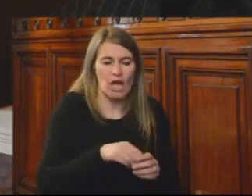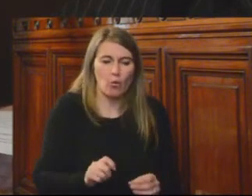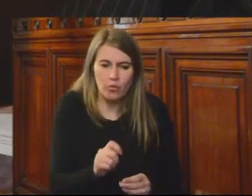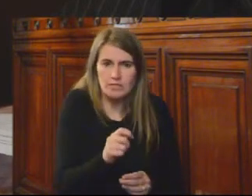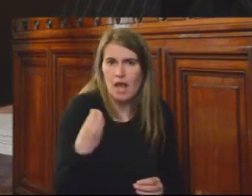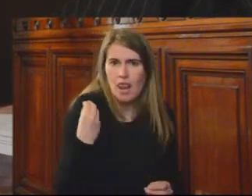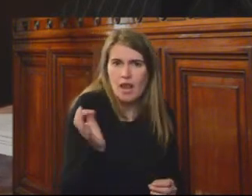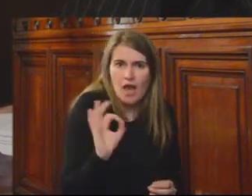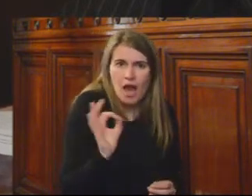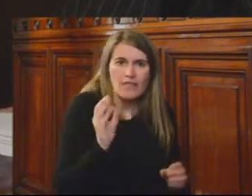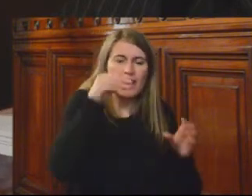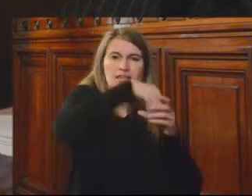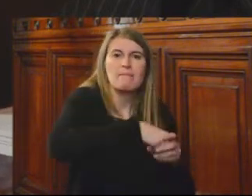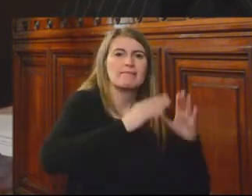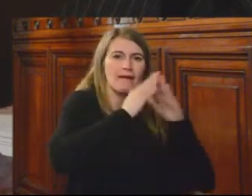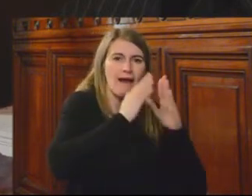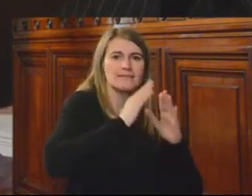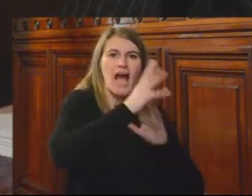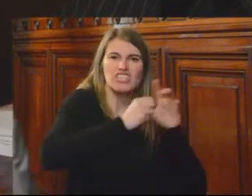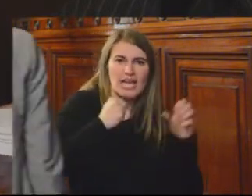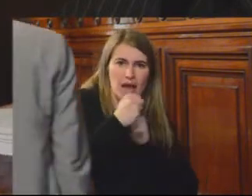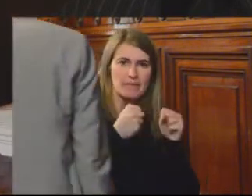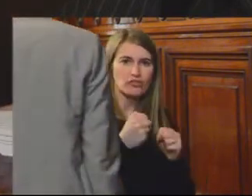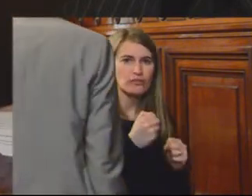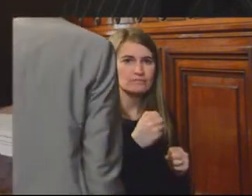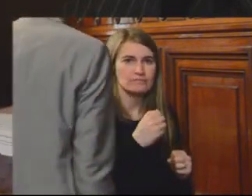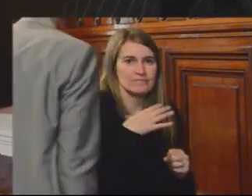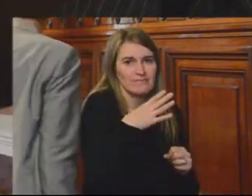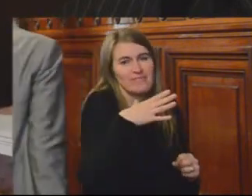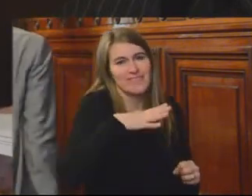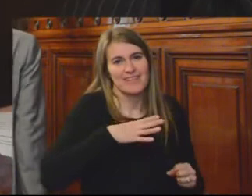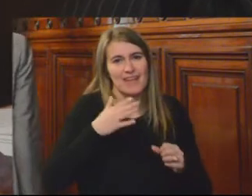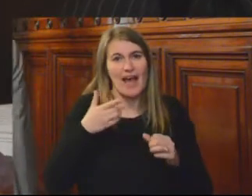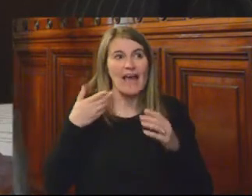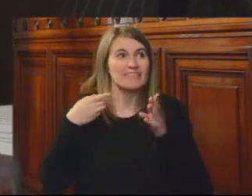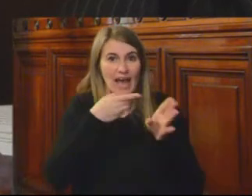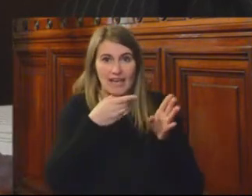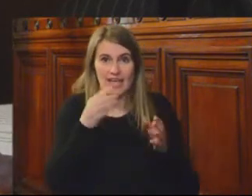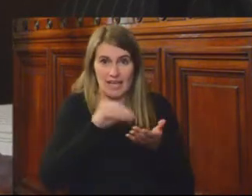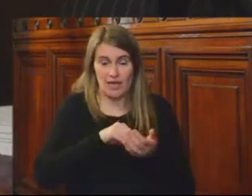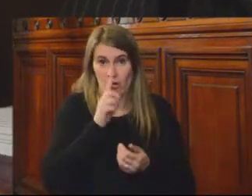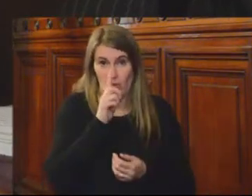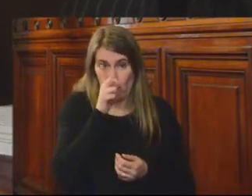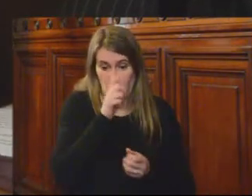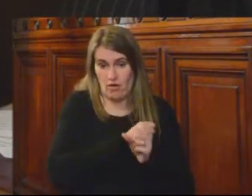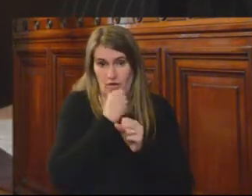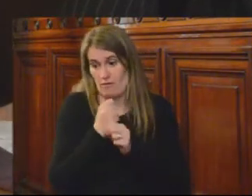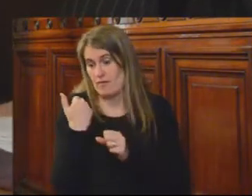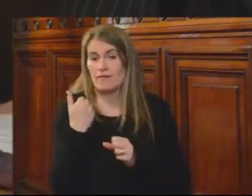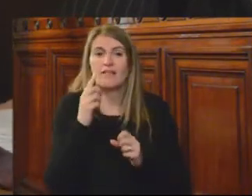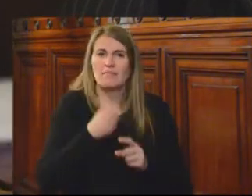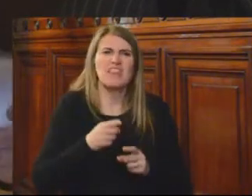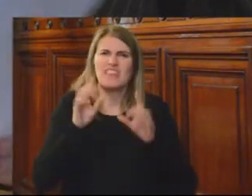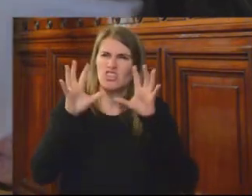alguna. Se contabilizaron 21 ataques o irrupciones entre abril y julio del 2017. Destrozos en instalaciones